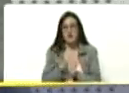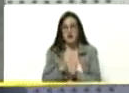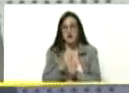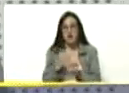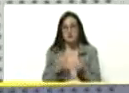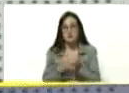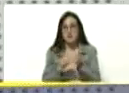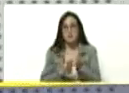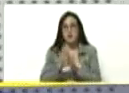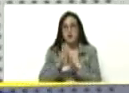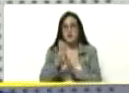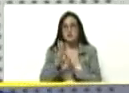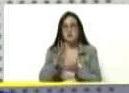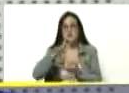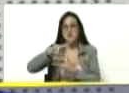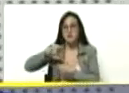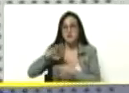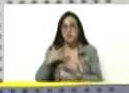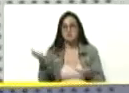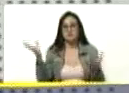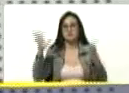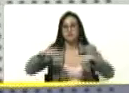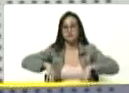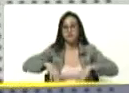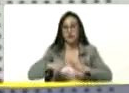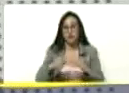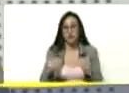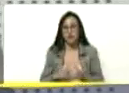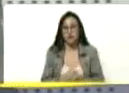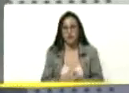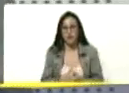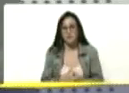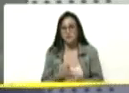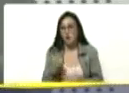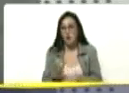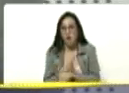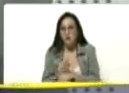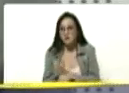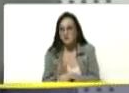progreso, within a mere matter of hours, en cuestión de horas.